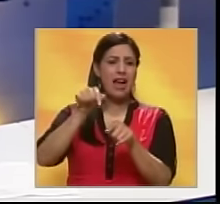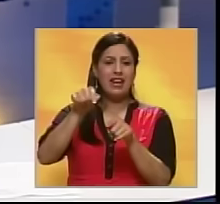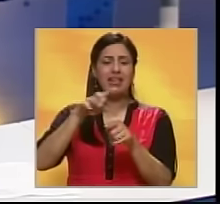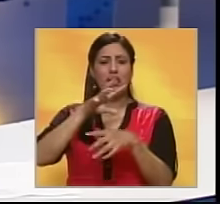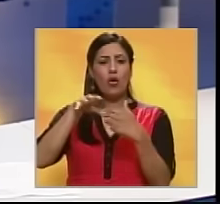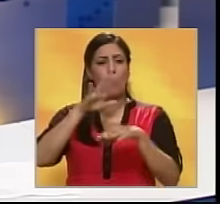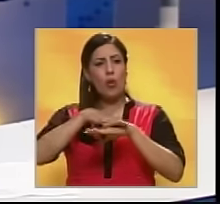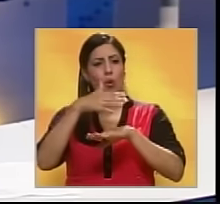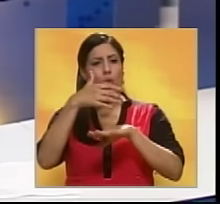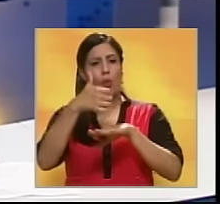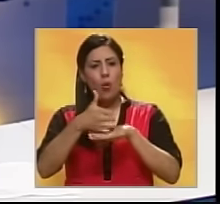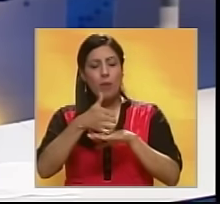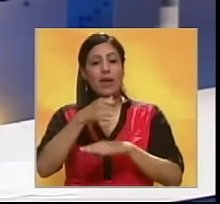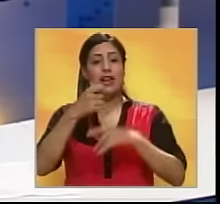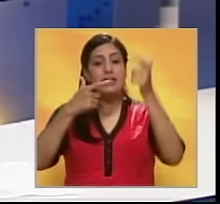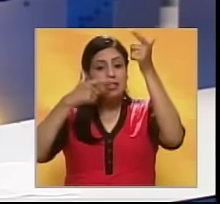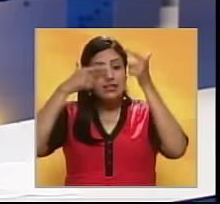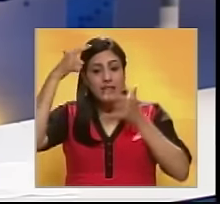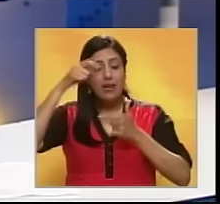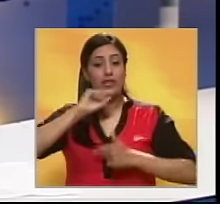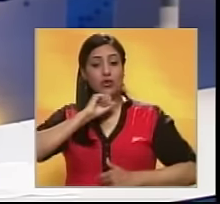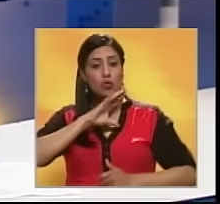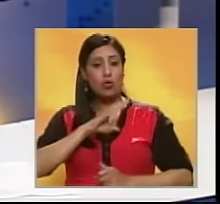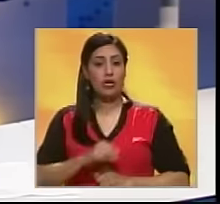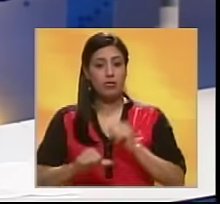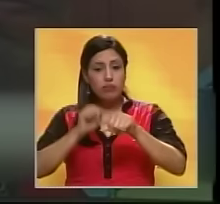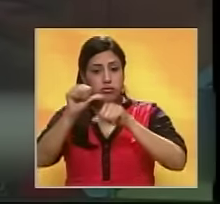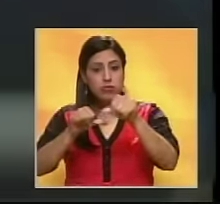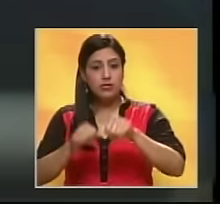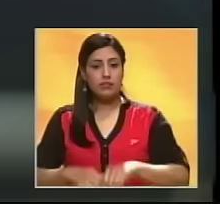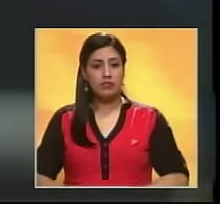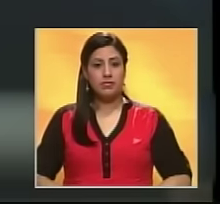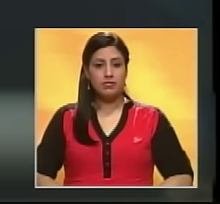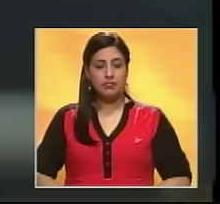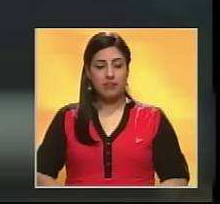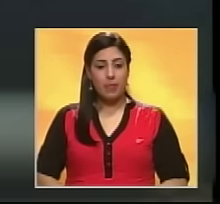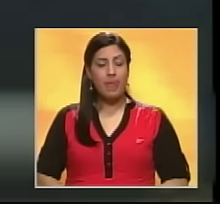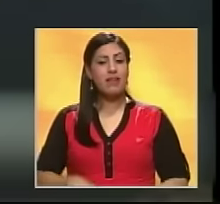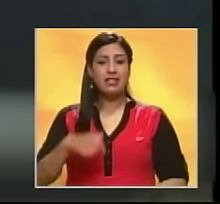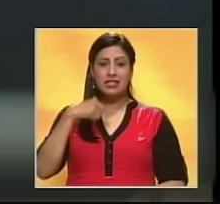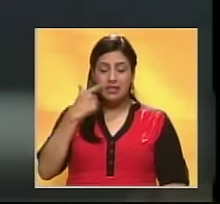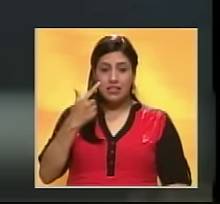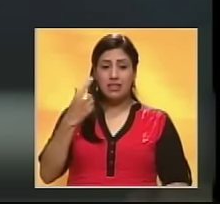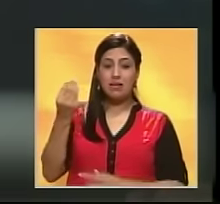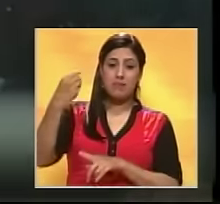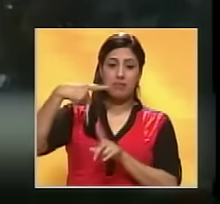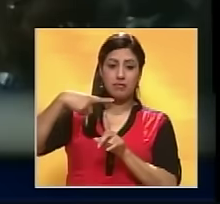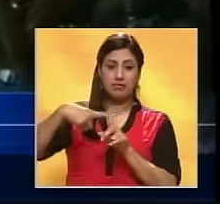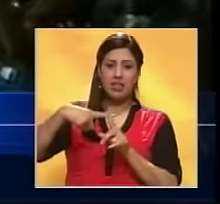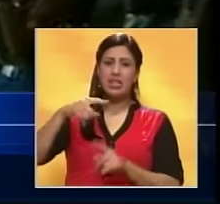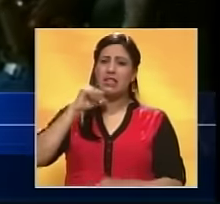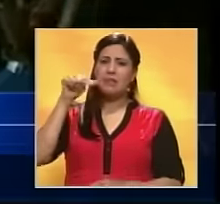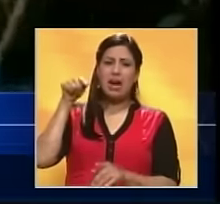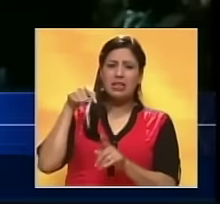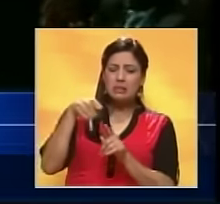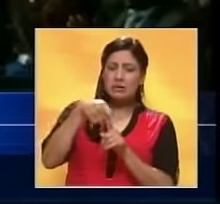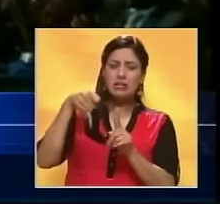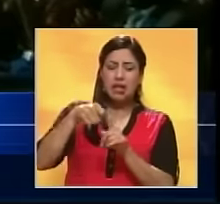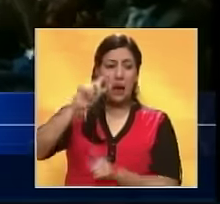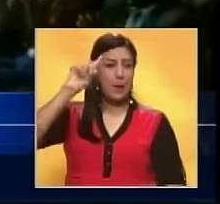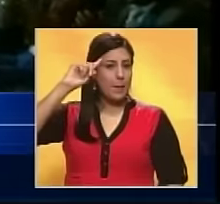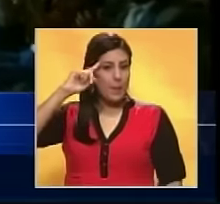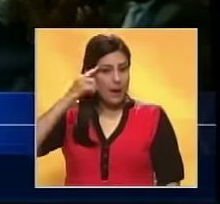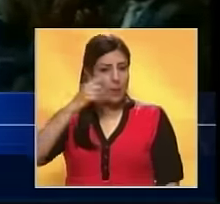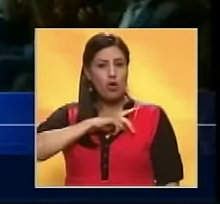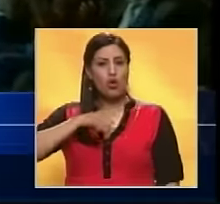el gobierno del fallecido presidente Hugo Chávez. Se atrevió a mancillar la